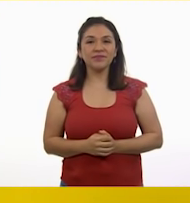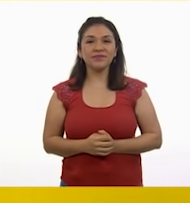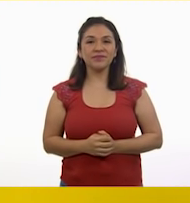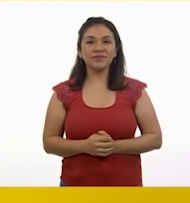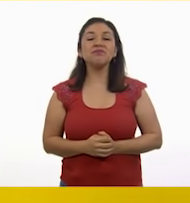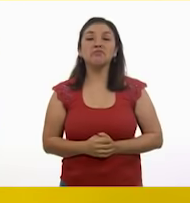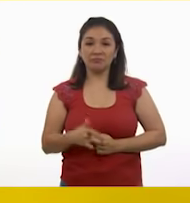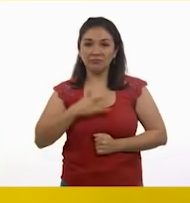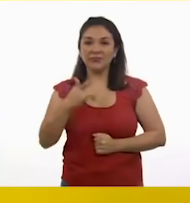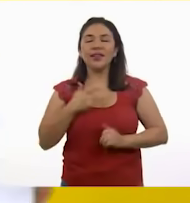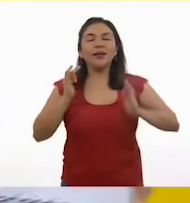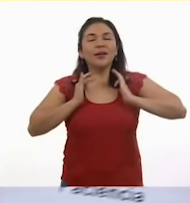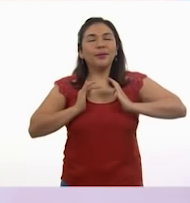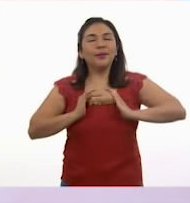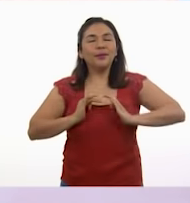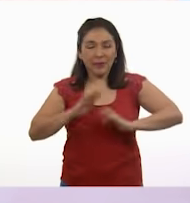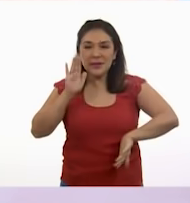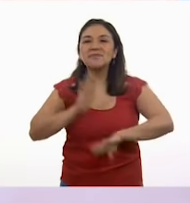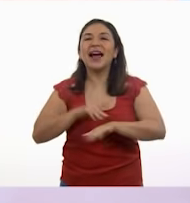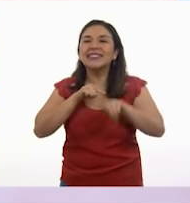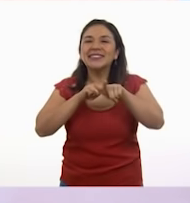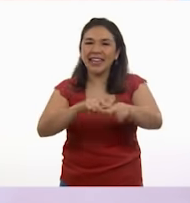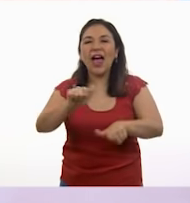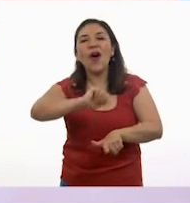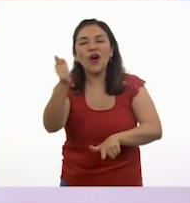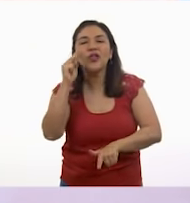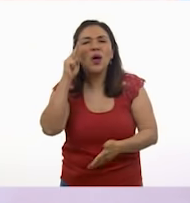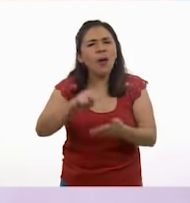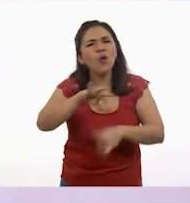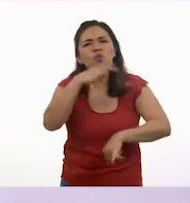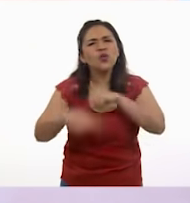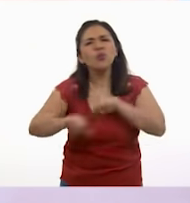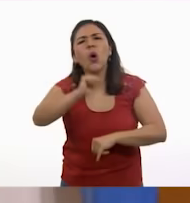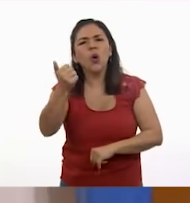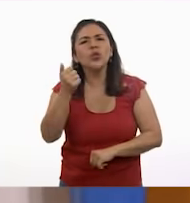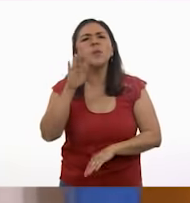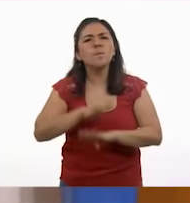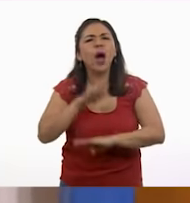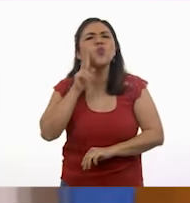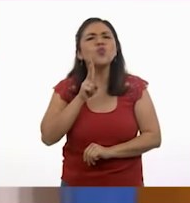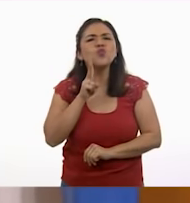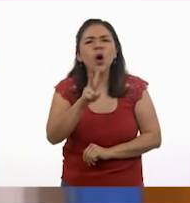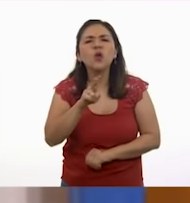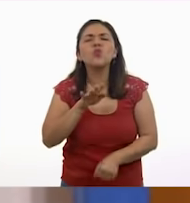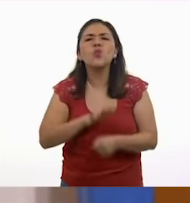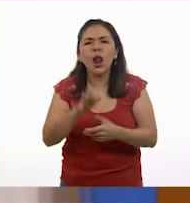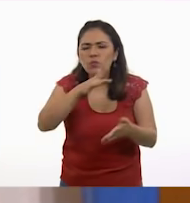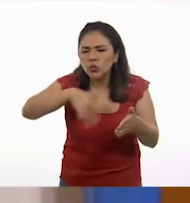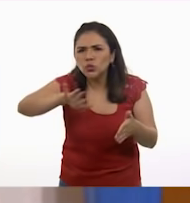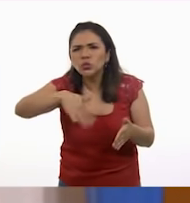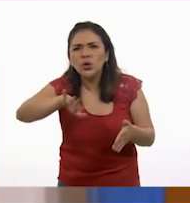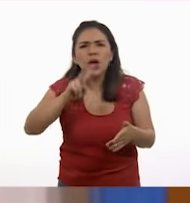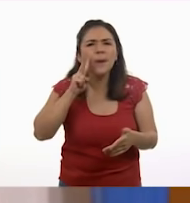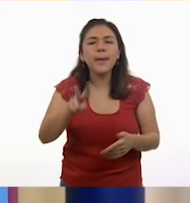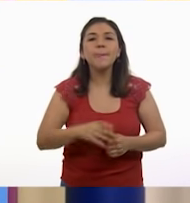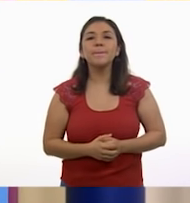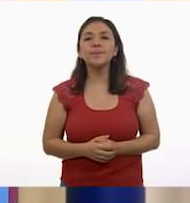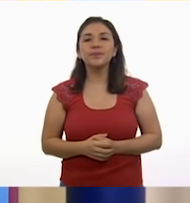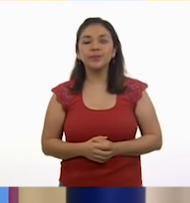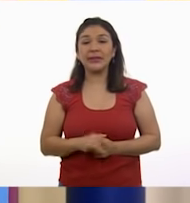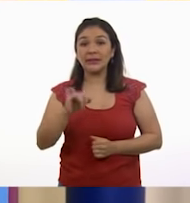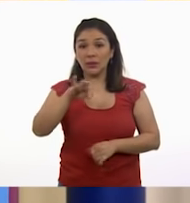pero continuamos y me parece que queda una más vista por favor me ayudas vamos a buscarle algunos